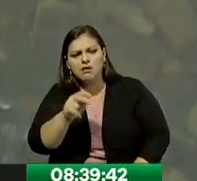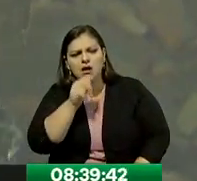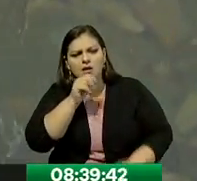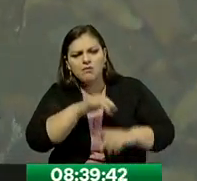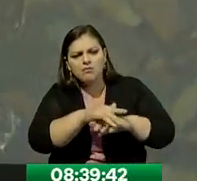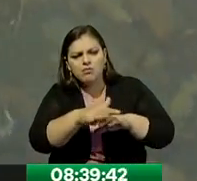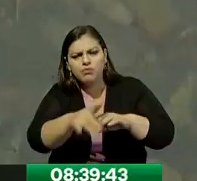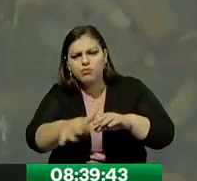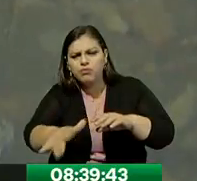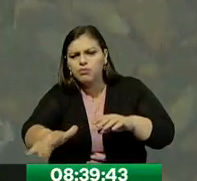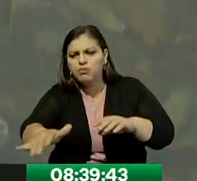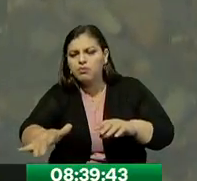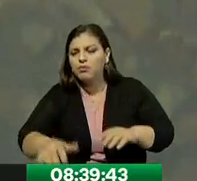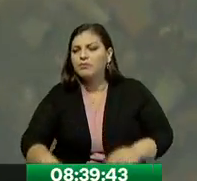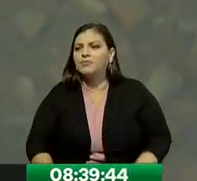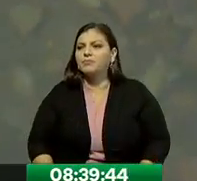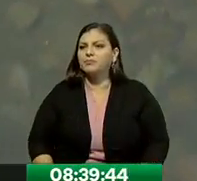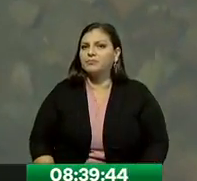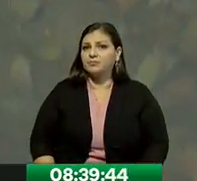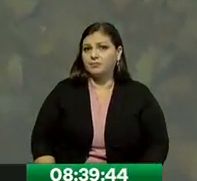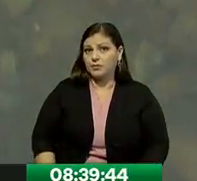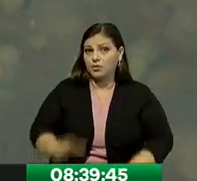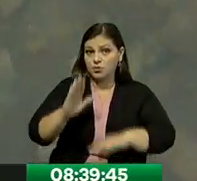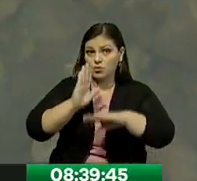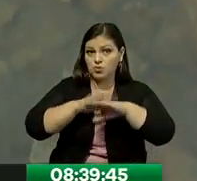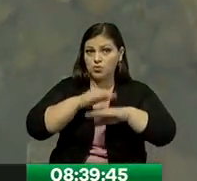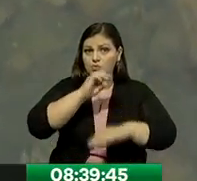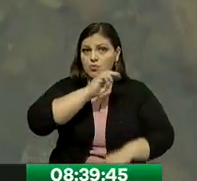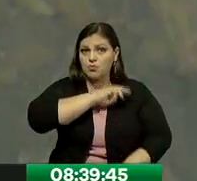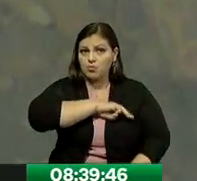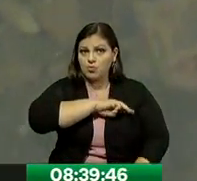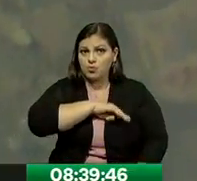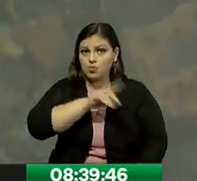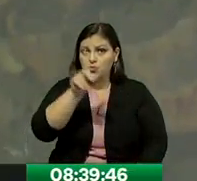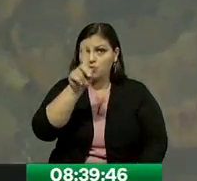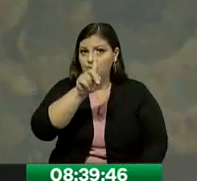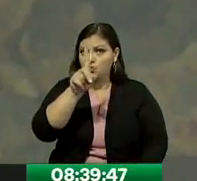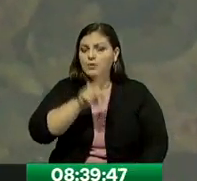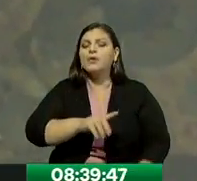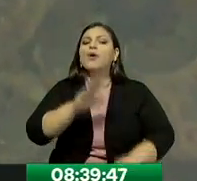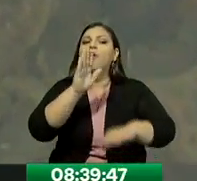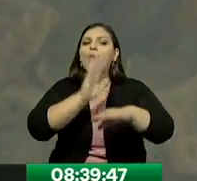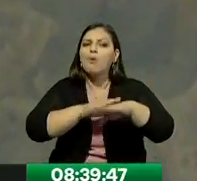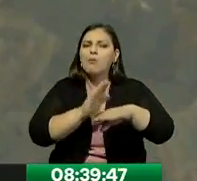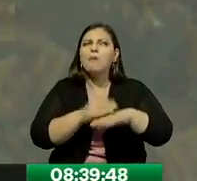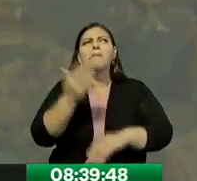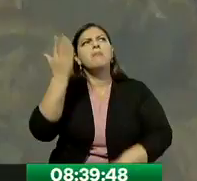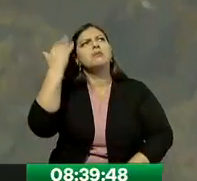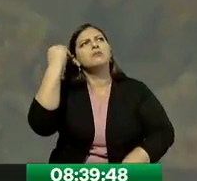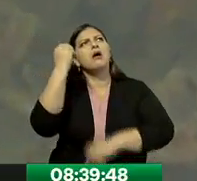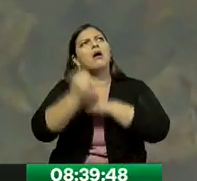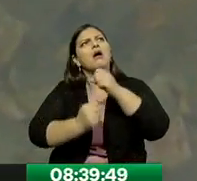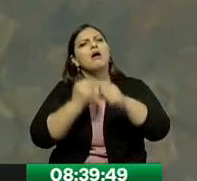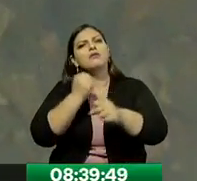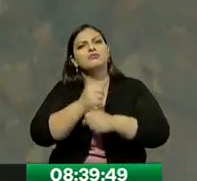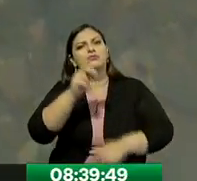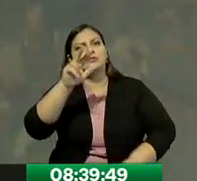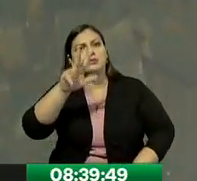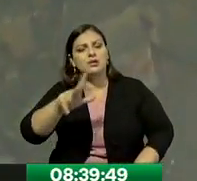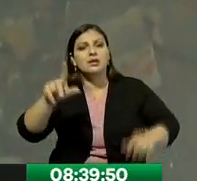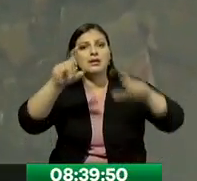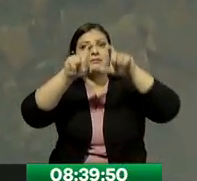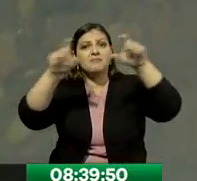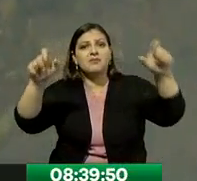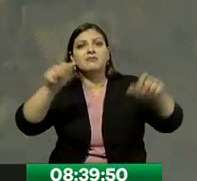colocación de ciertos sectores del de los medidores de agua como un by bien es un problema latente que